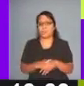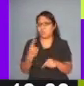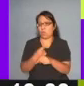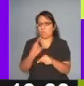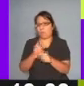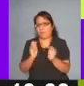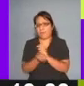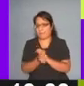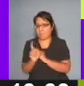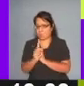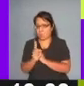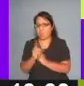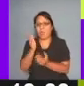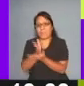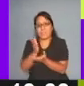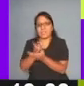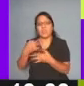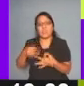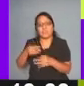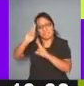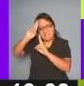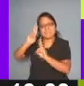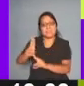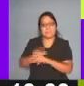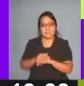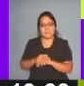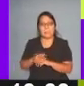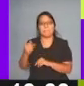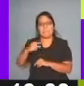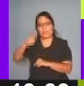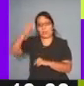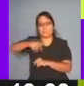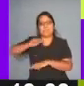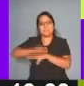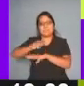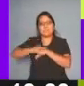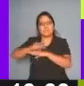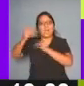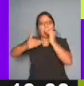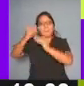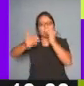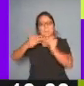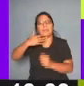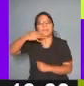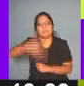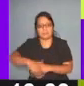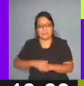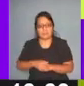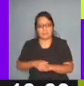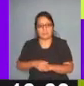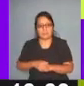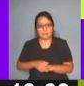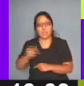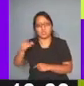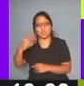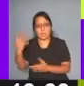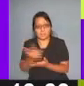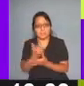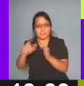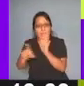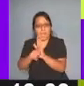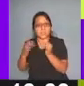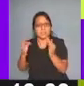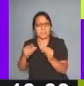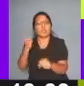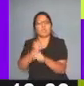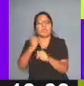lo va a respetar y vamos a ir por más en idoneidad. Vamos a volver a los valores que concibieron la ley, pero con